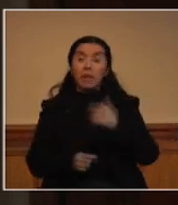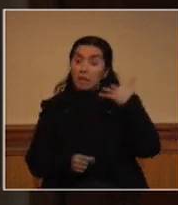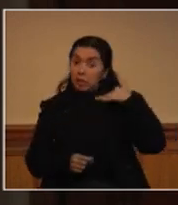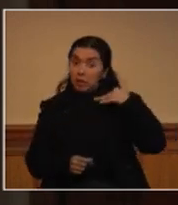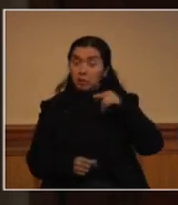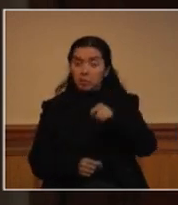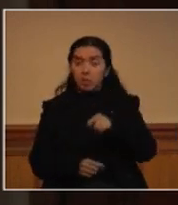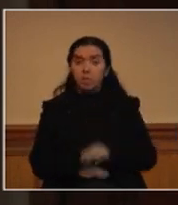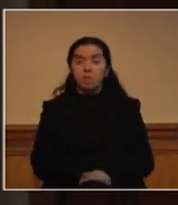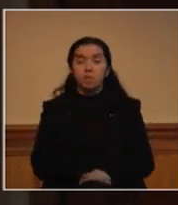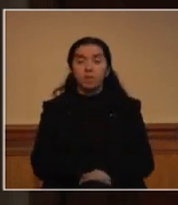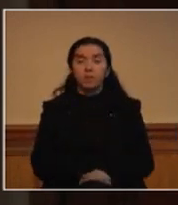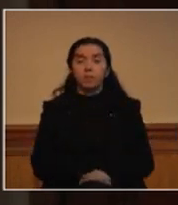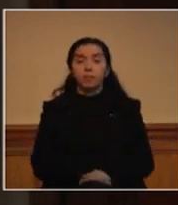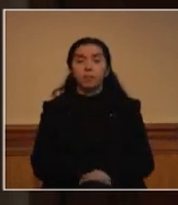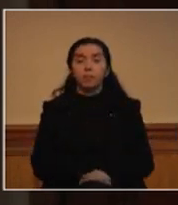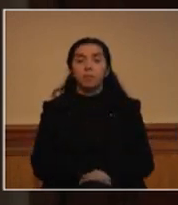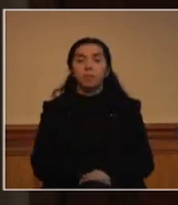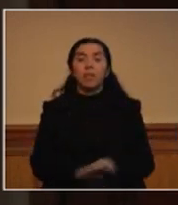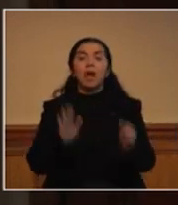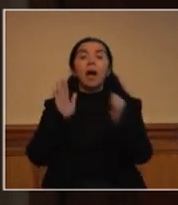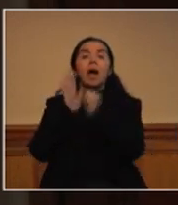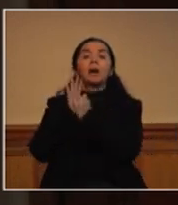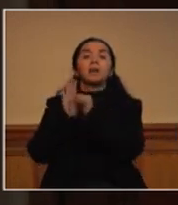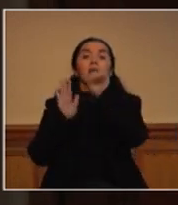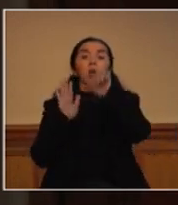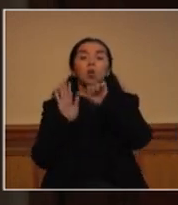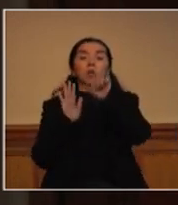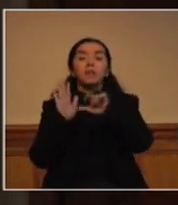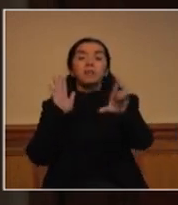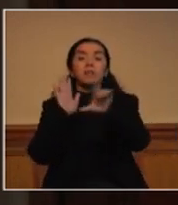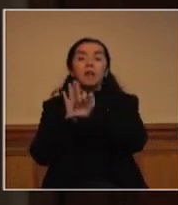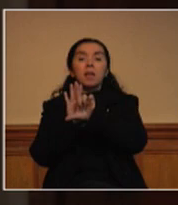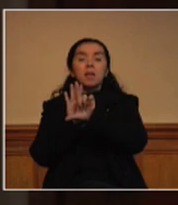importante. Deroga el artículo 16 de la ley